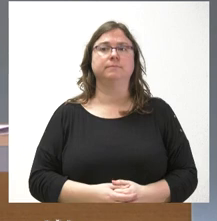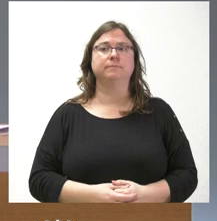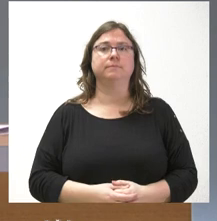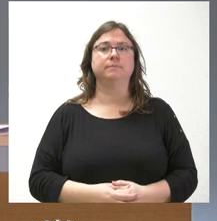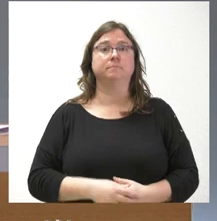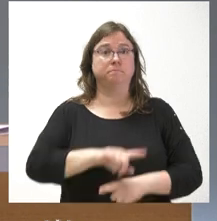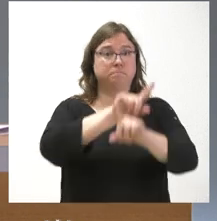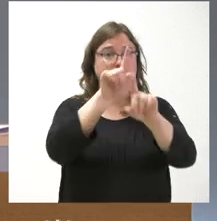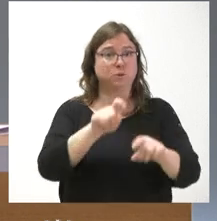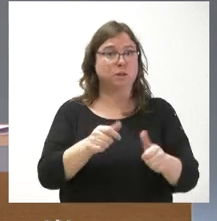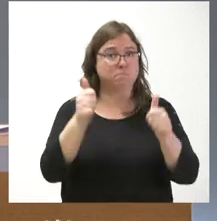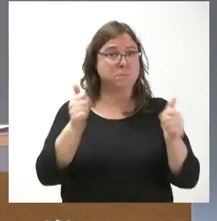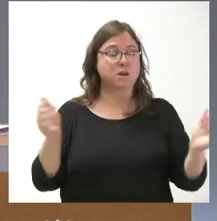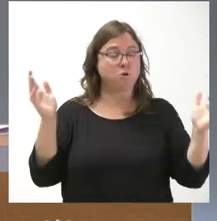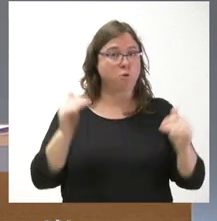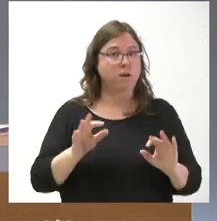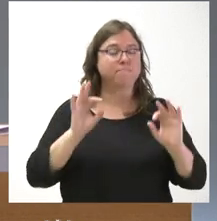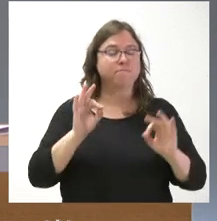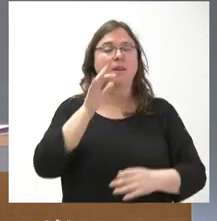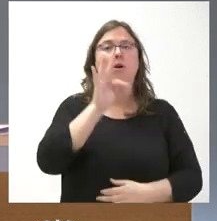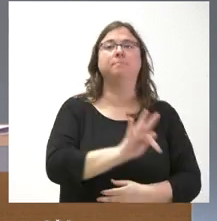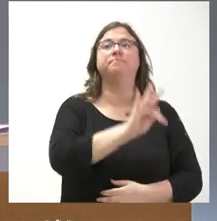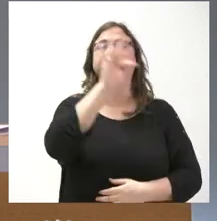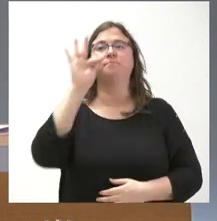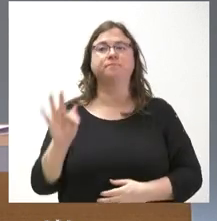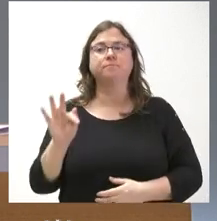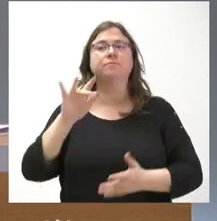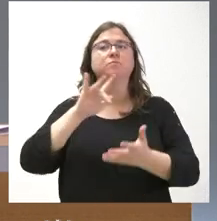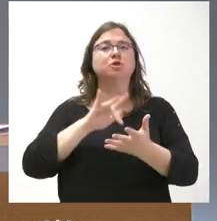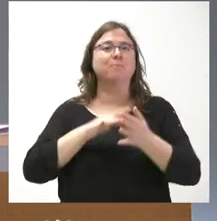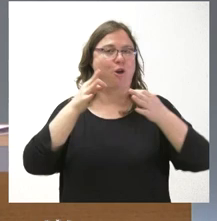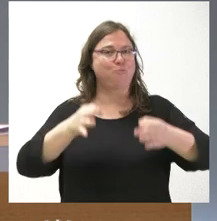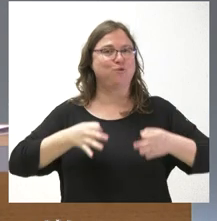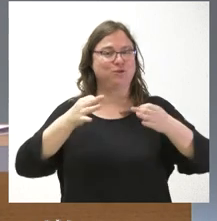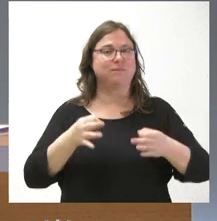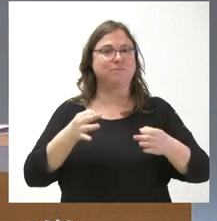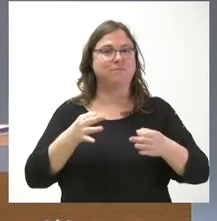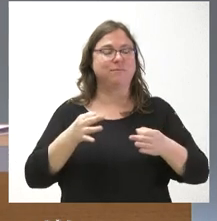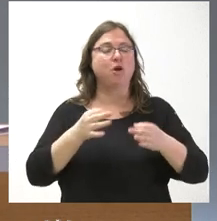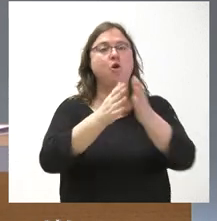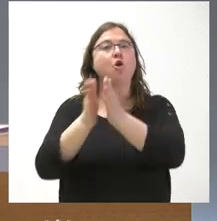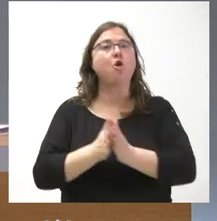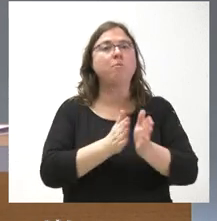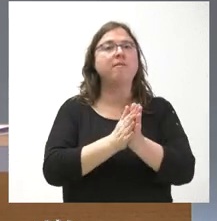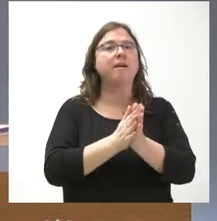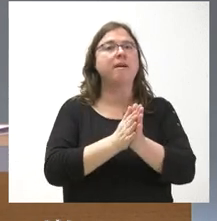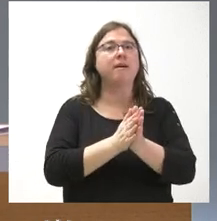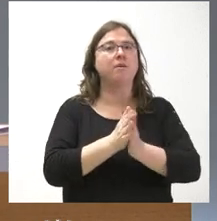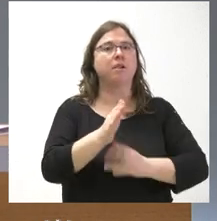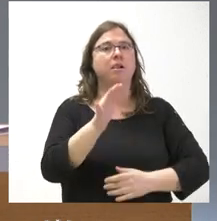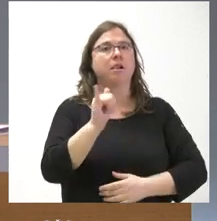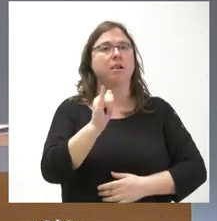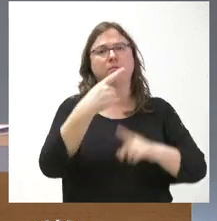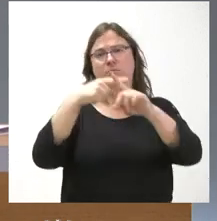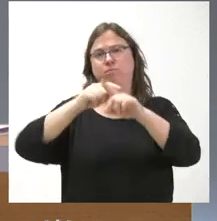No tenemos más preguntas en la sala, pues entonces vamos a dar paso, como siempre, a los compañeros que nos siguen desde las